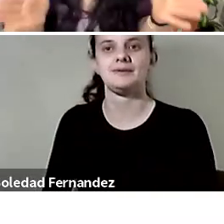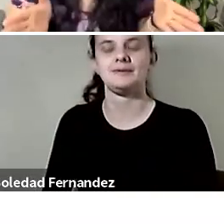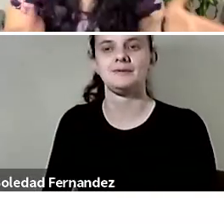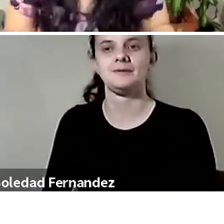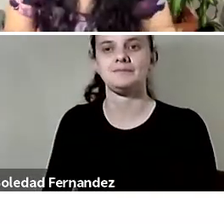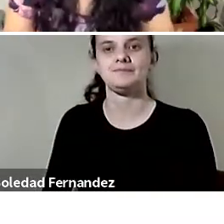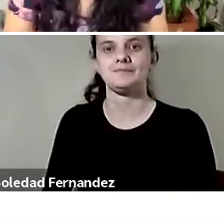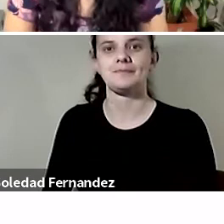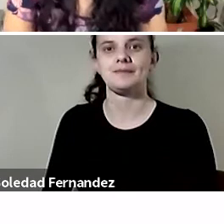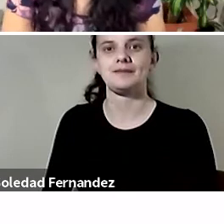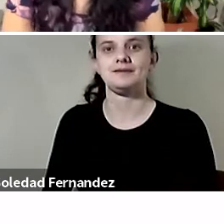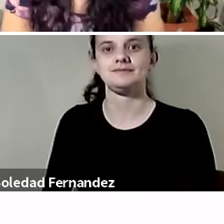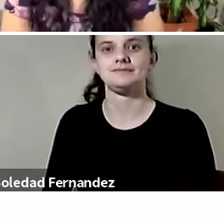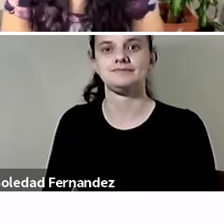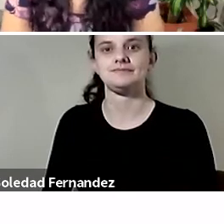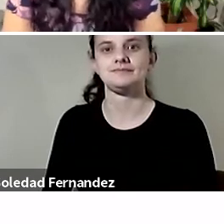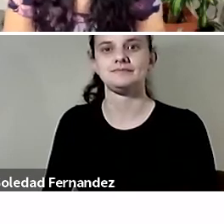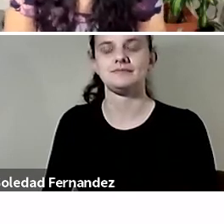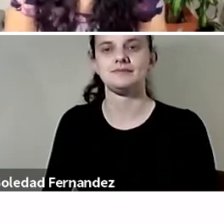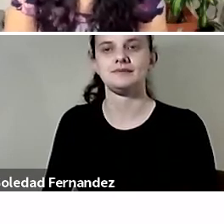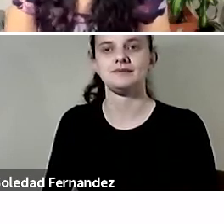mayor contraste entre esos dos colores.